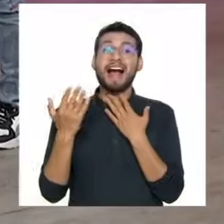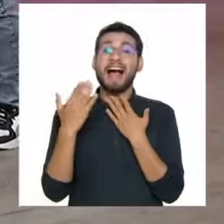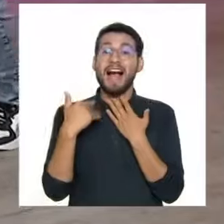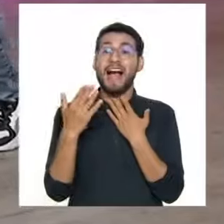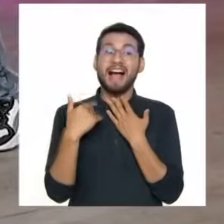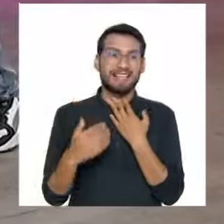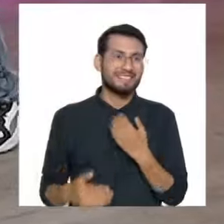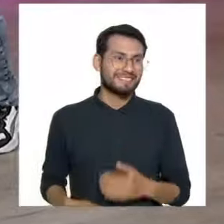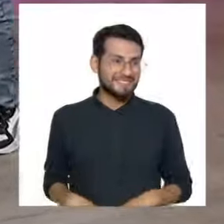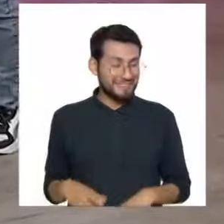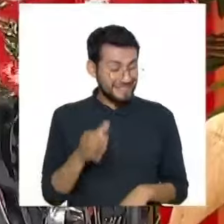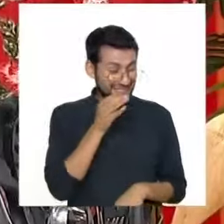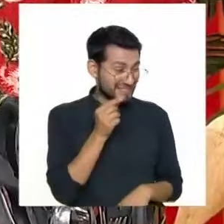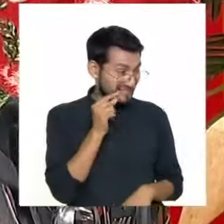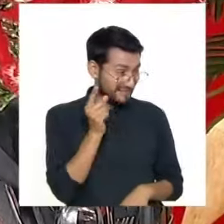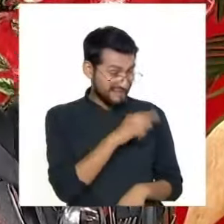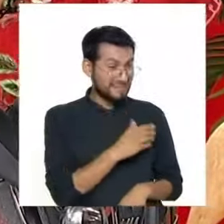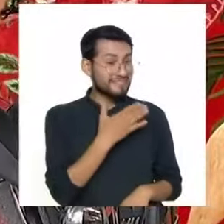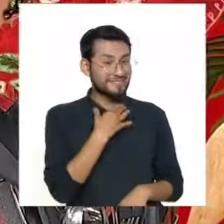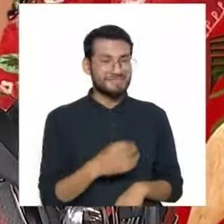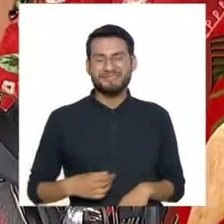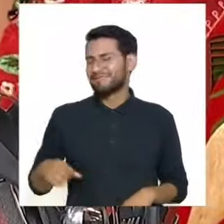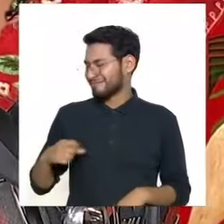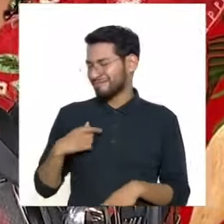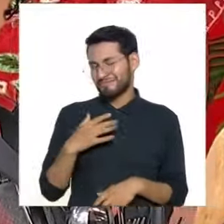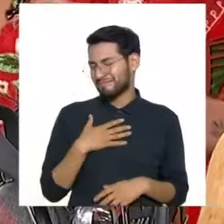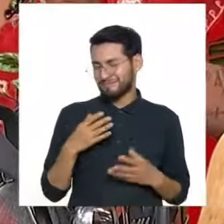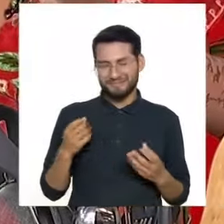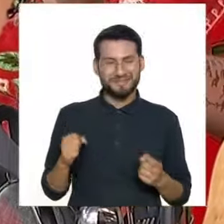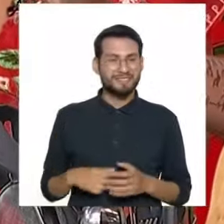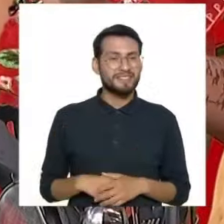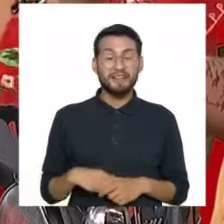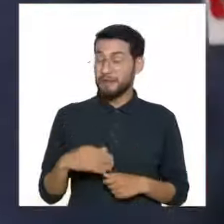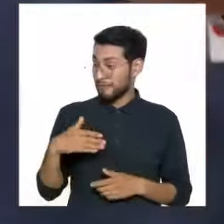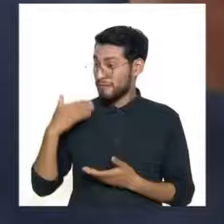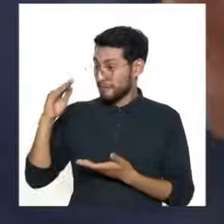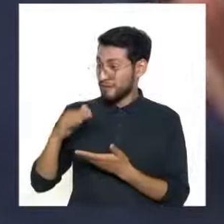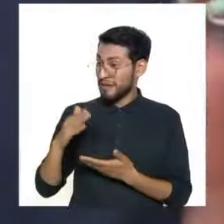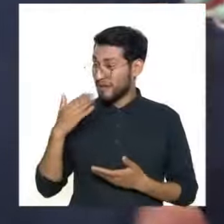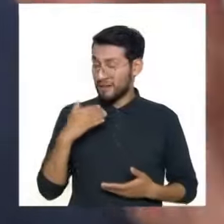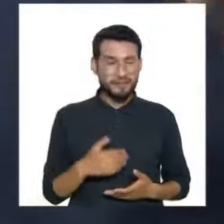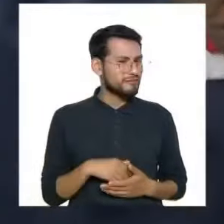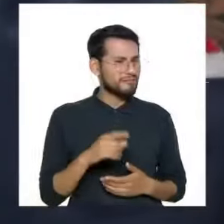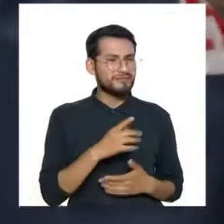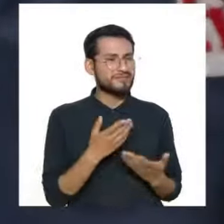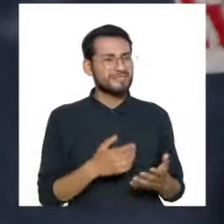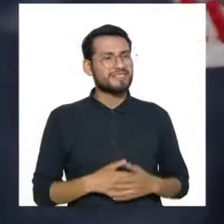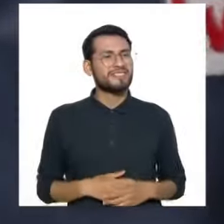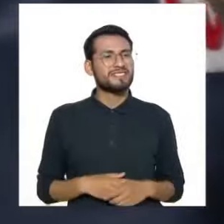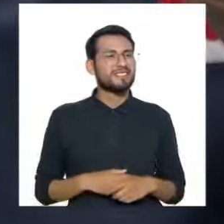pica pero este es como para ti Ah no lo s no pero y no le puedes bajar con un poco más de